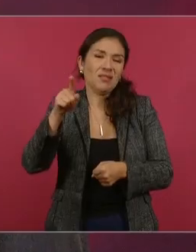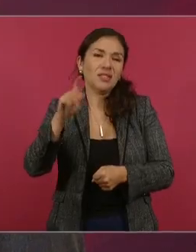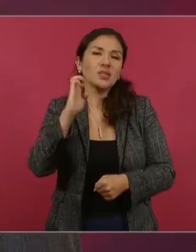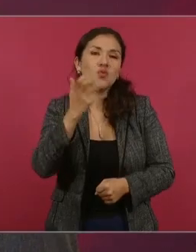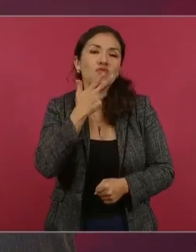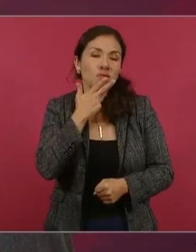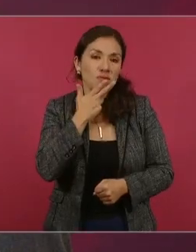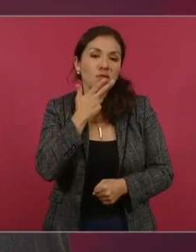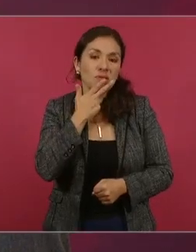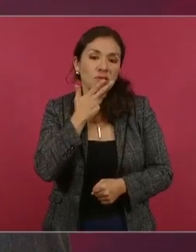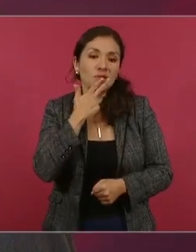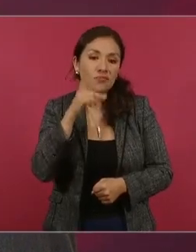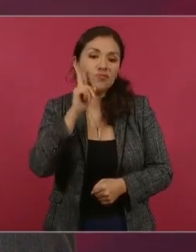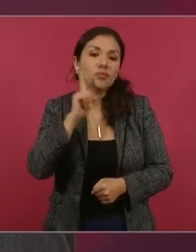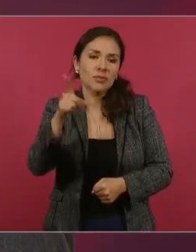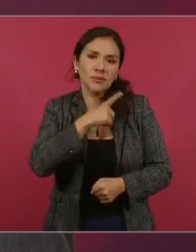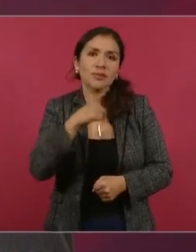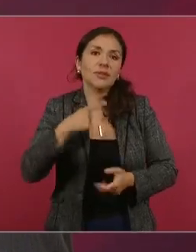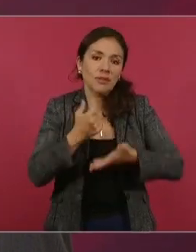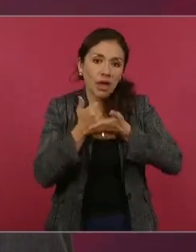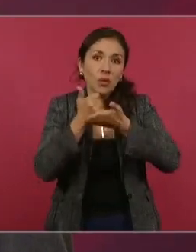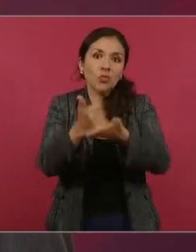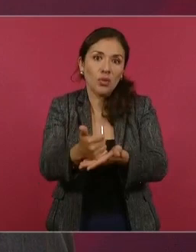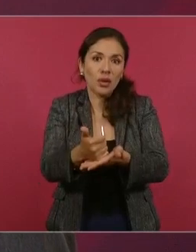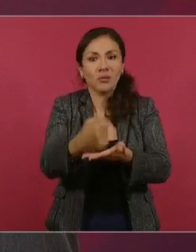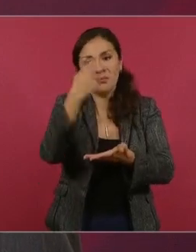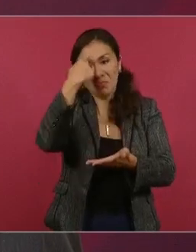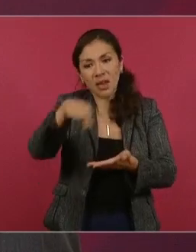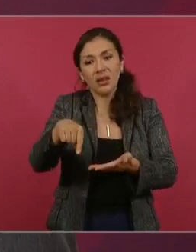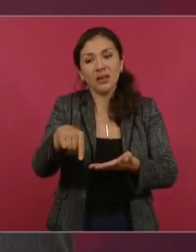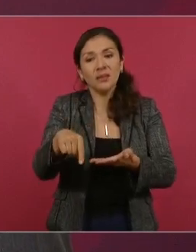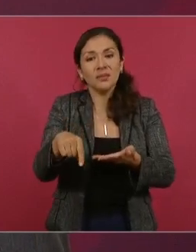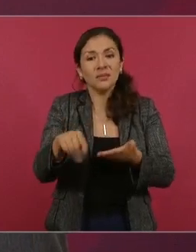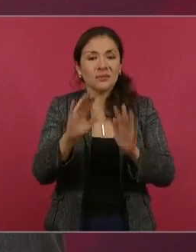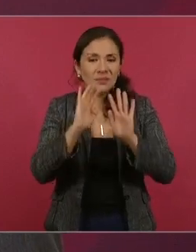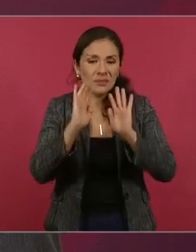que ayude, que se pronuncie